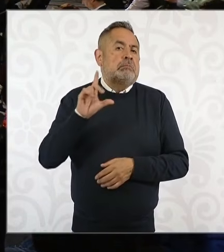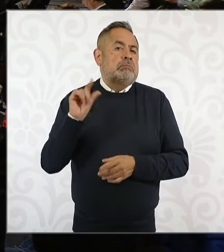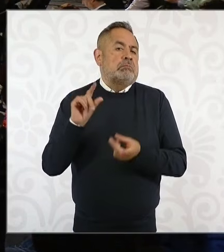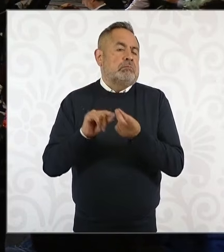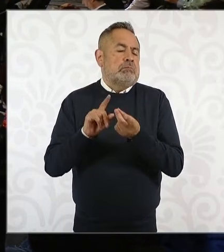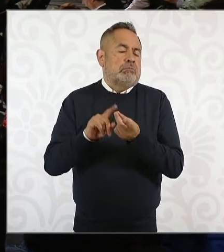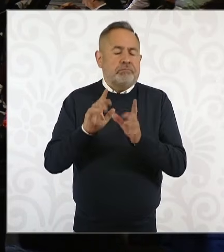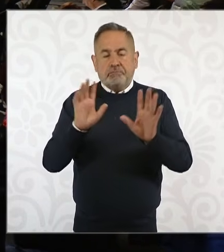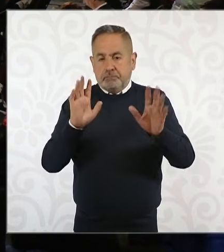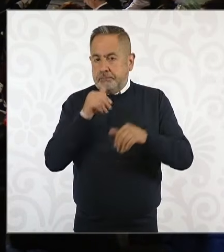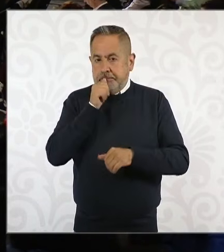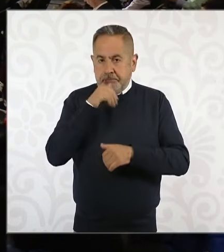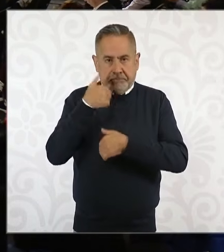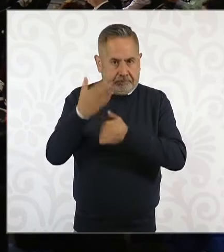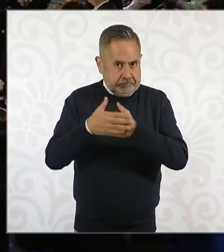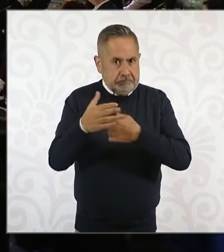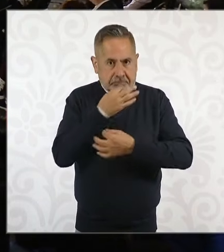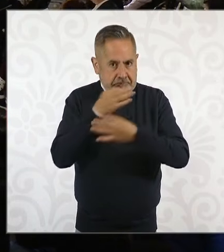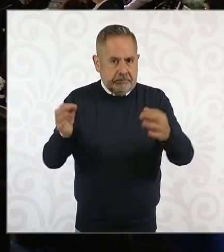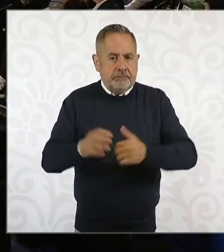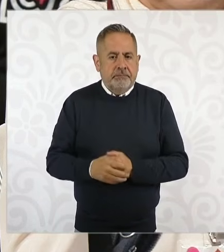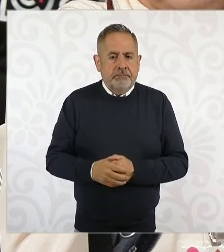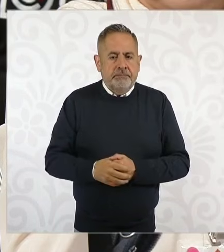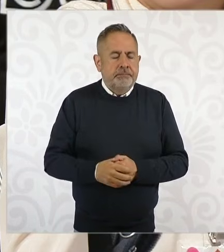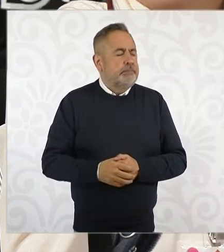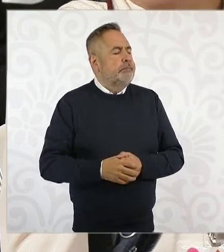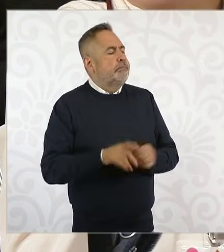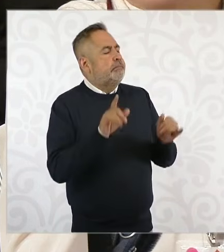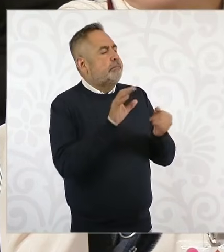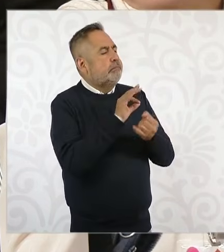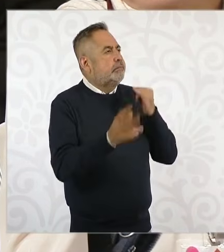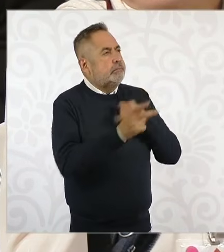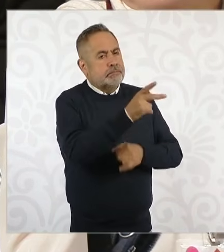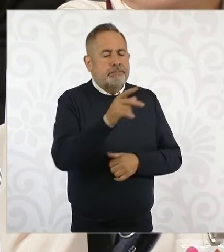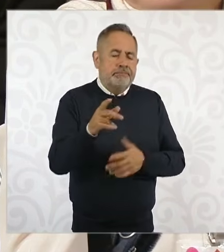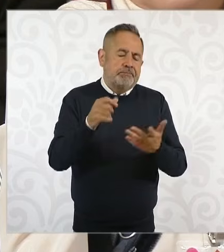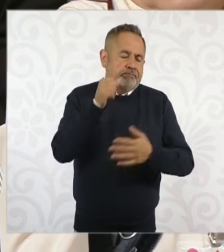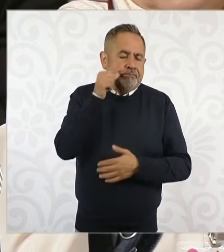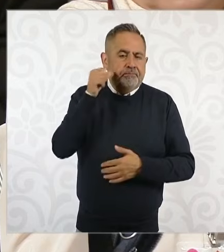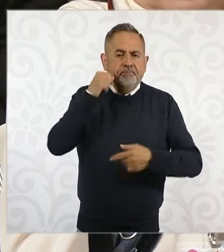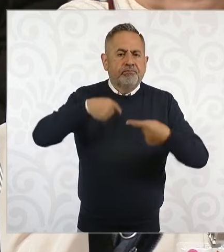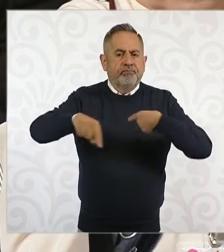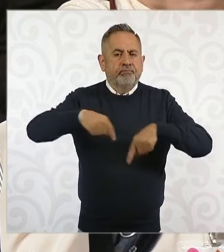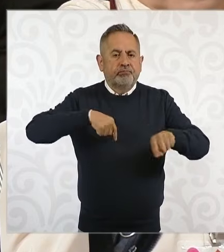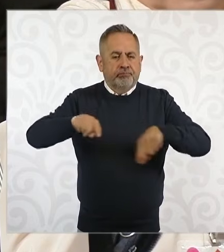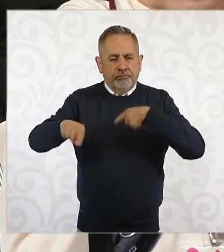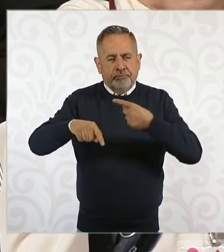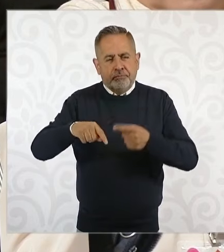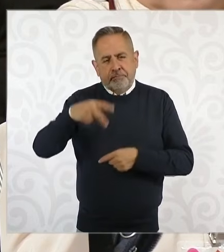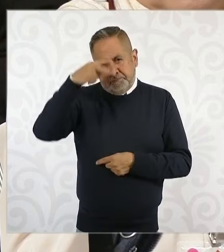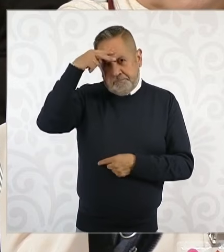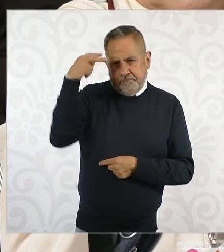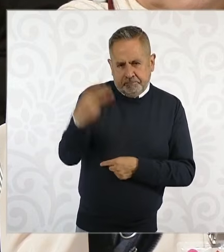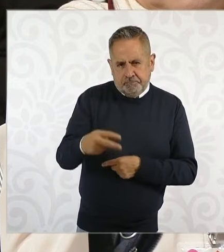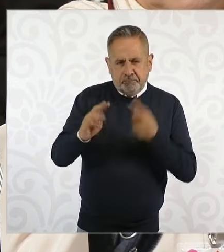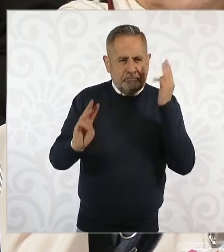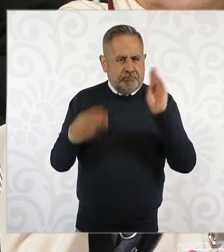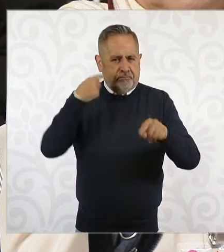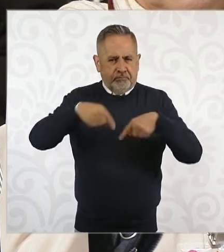último, presidenta, en un tema del Mundial, pues ayer concluyó la participación de la selección mexicana. Saber si tiene